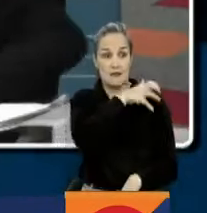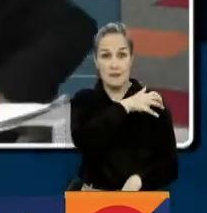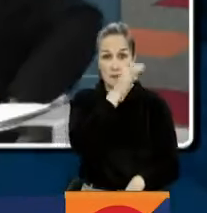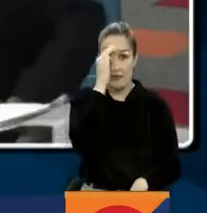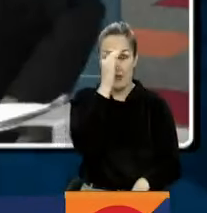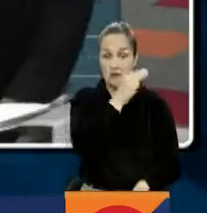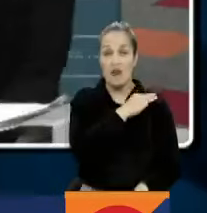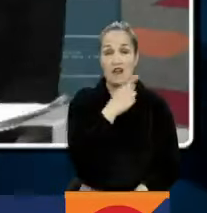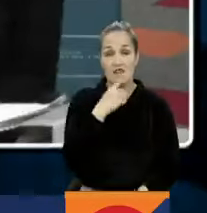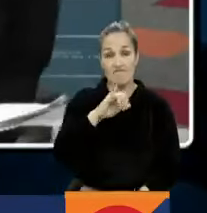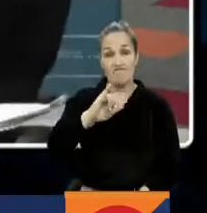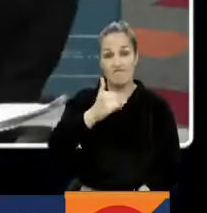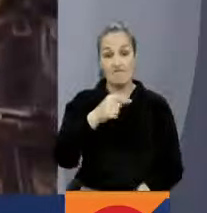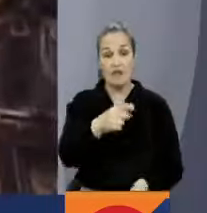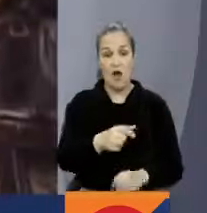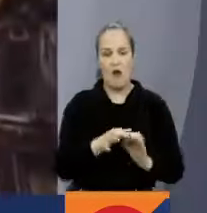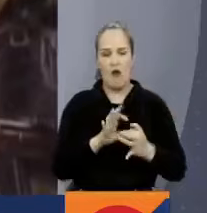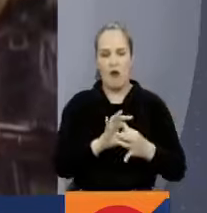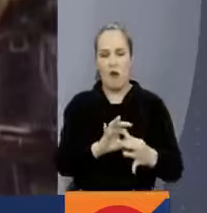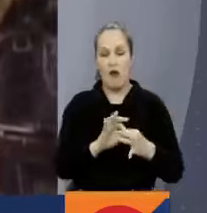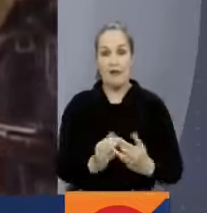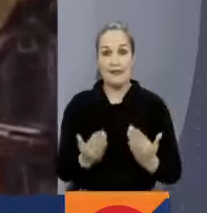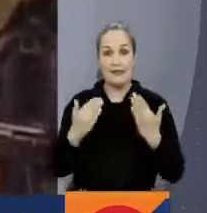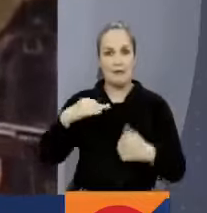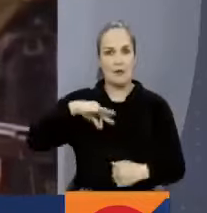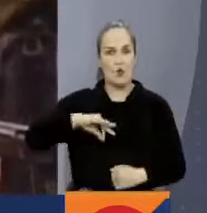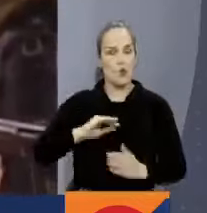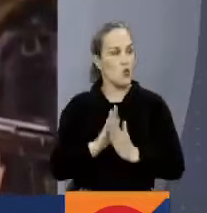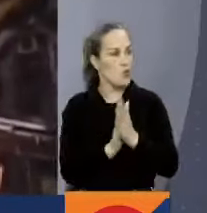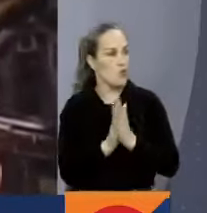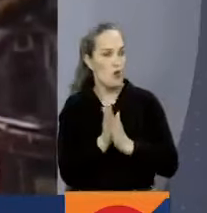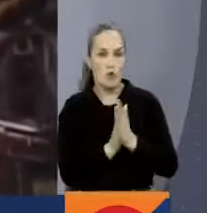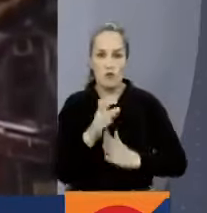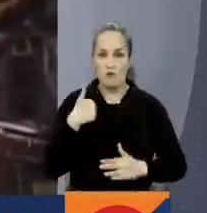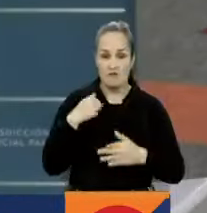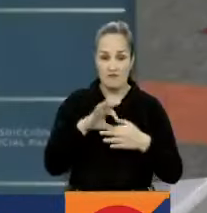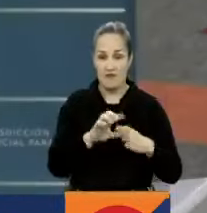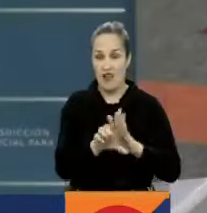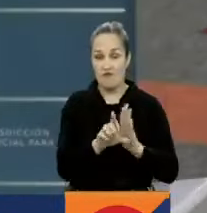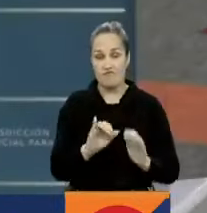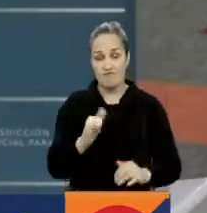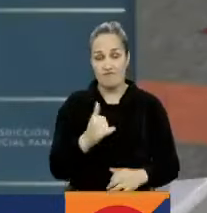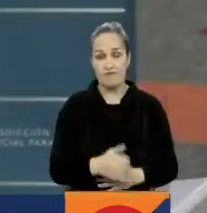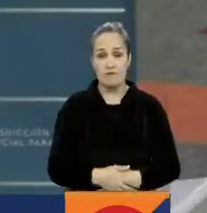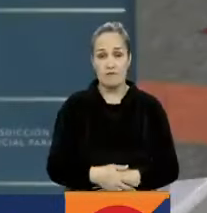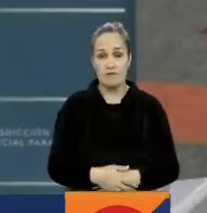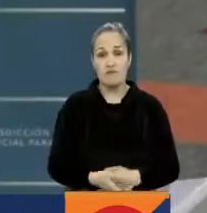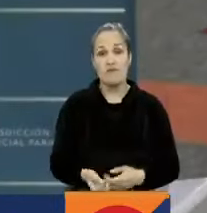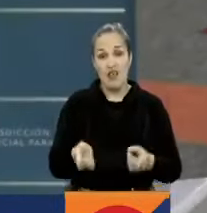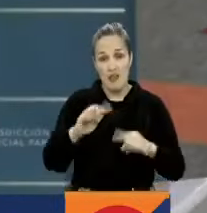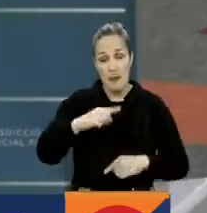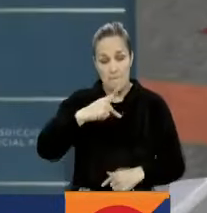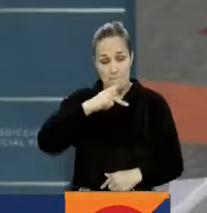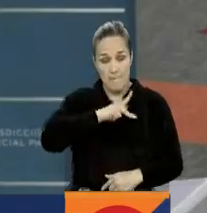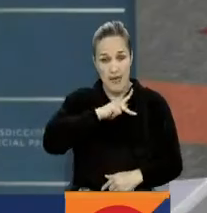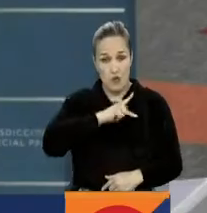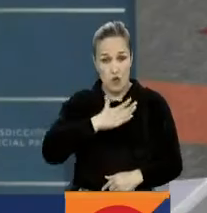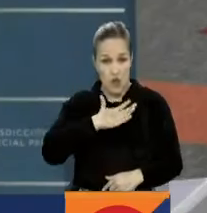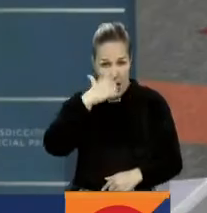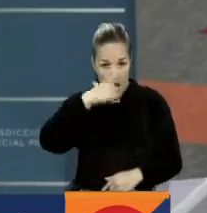benefició de esas alianzas con esas organizaciones al margen de la ley también me benefici personal y